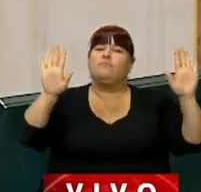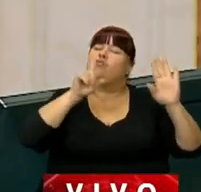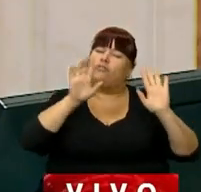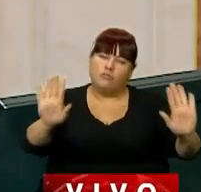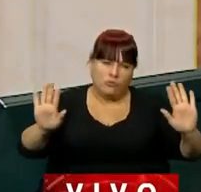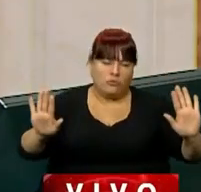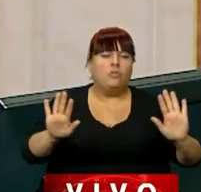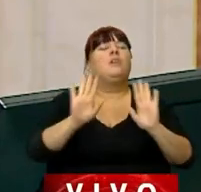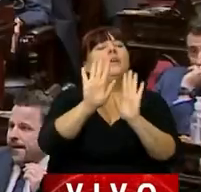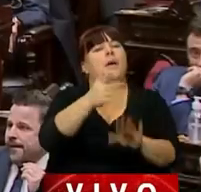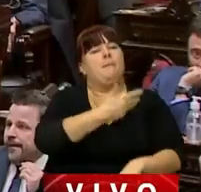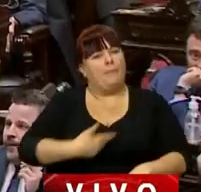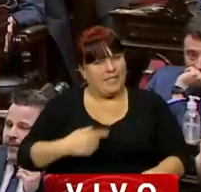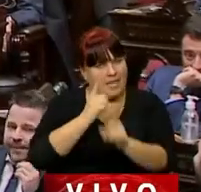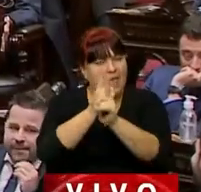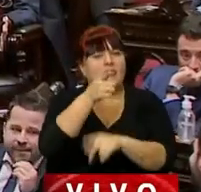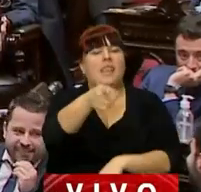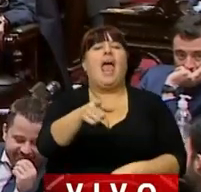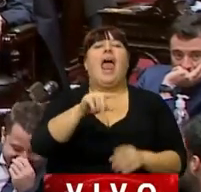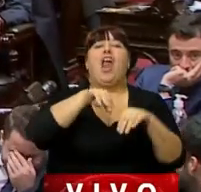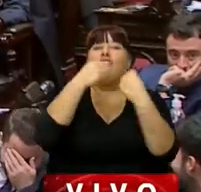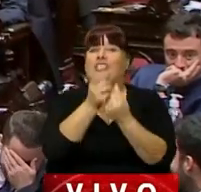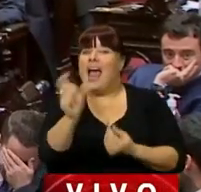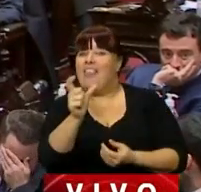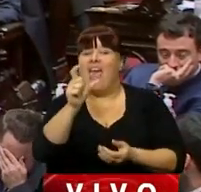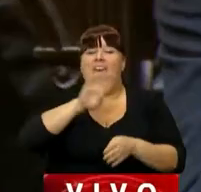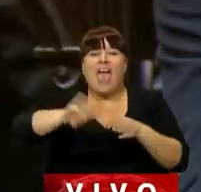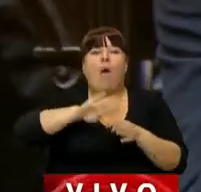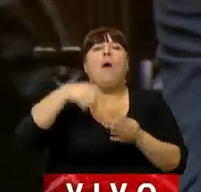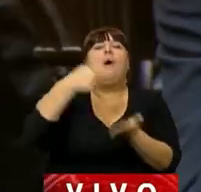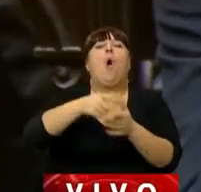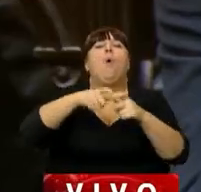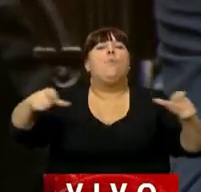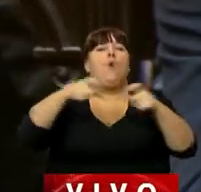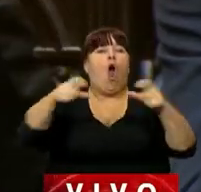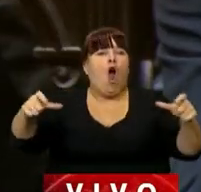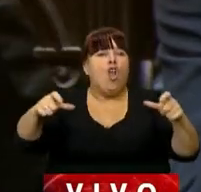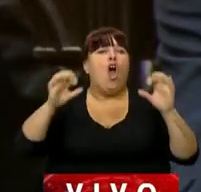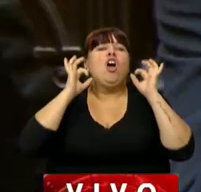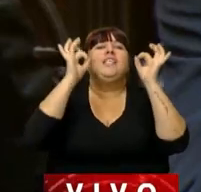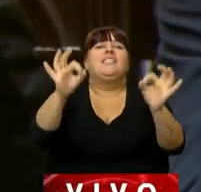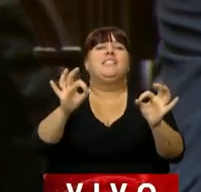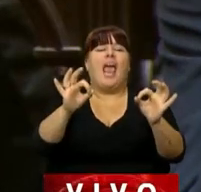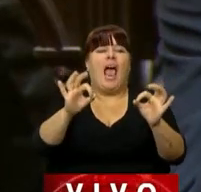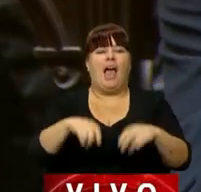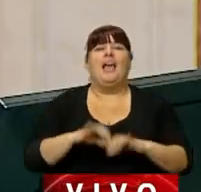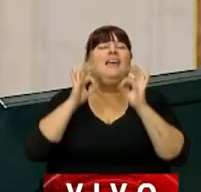silencio señor presidente y el stock de deuda en bonos 3 x 3